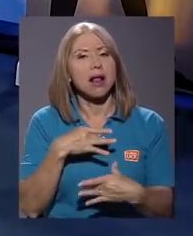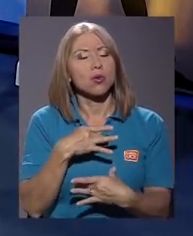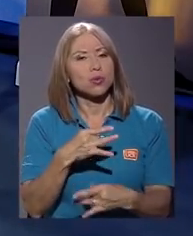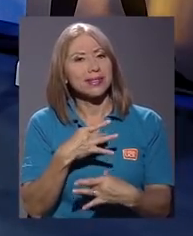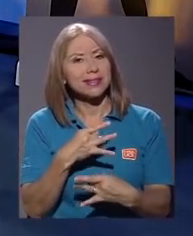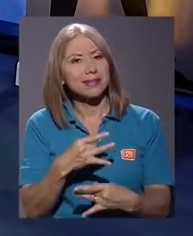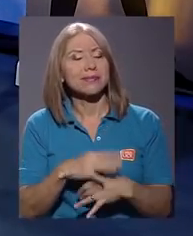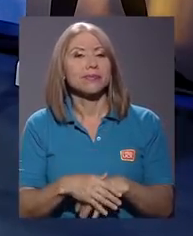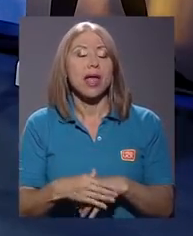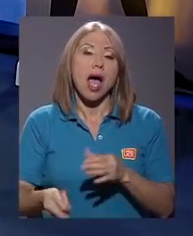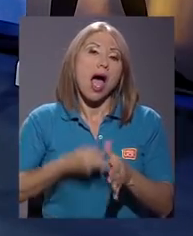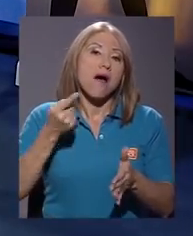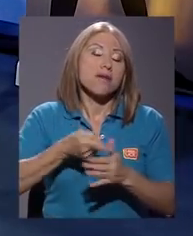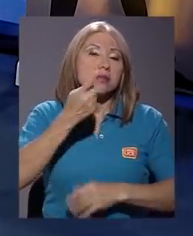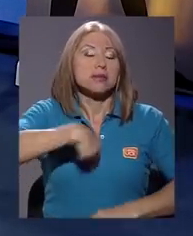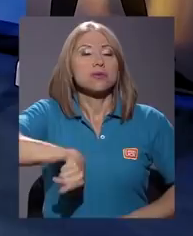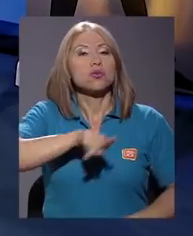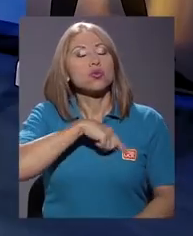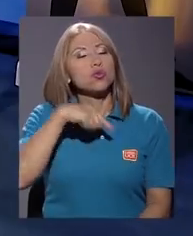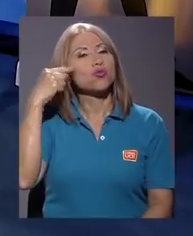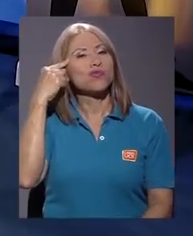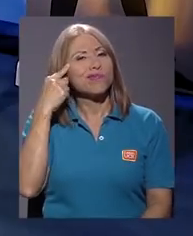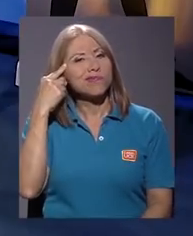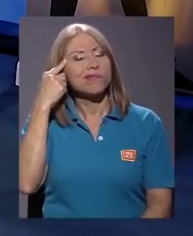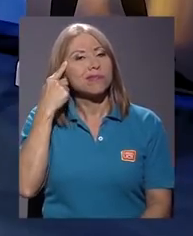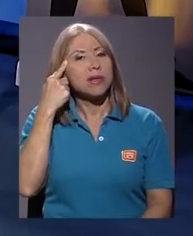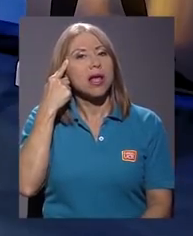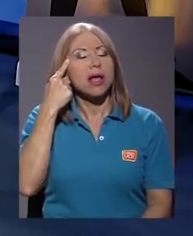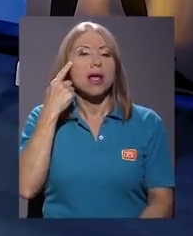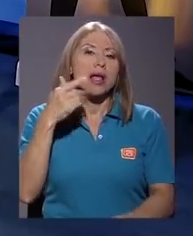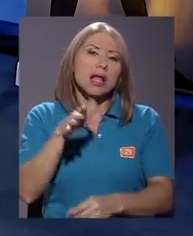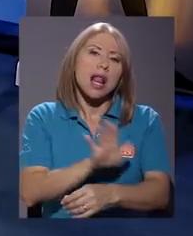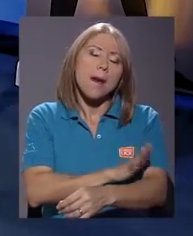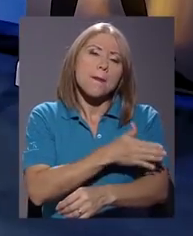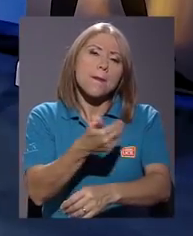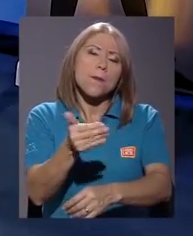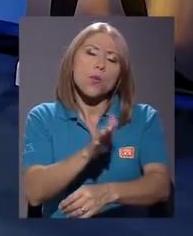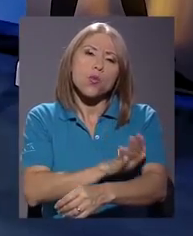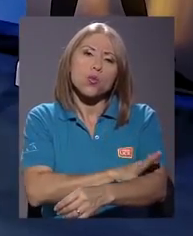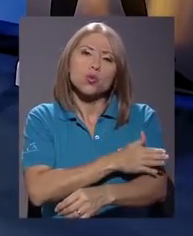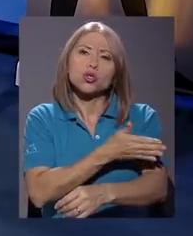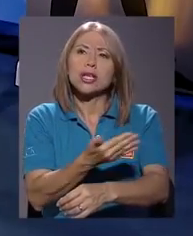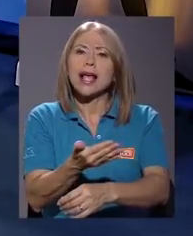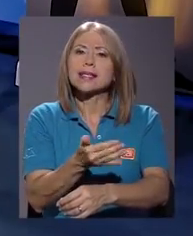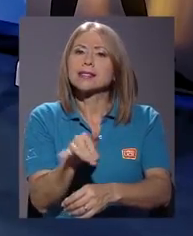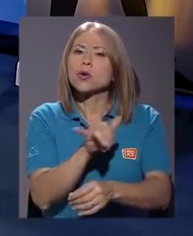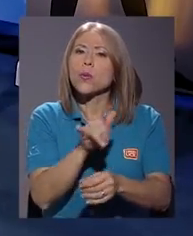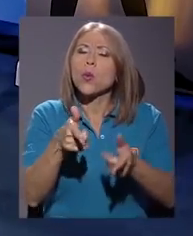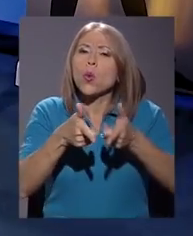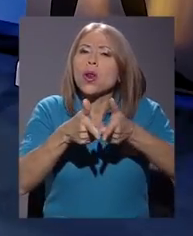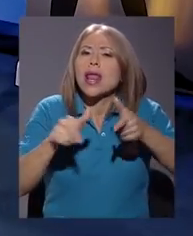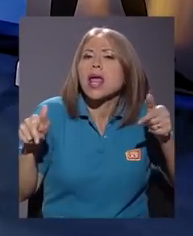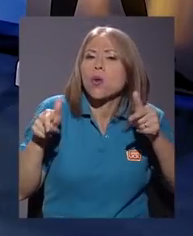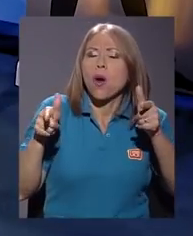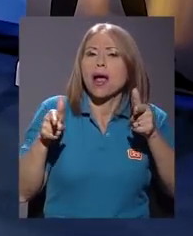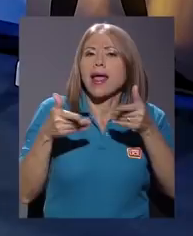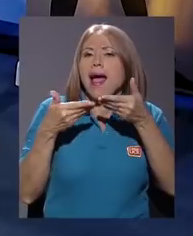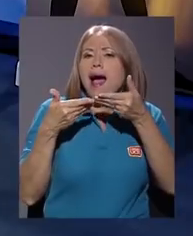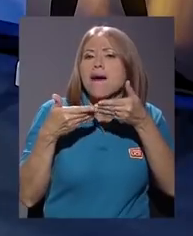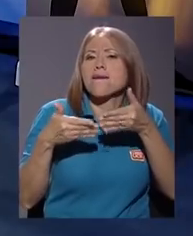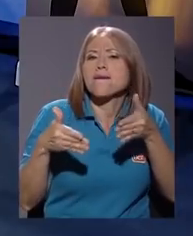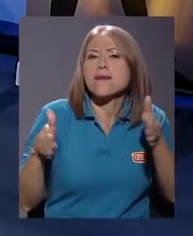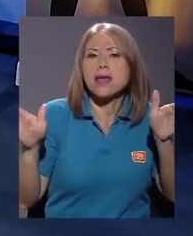porque a veces tenemos la noción de que la música es un lenguaje tal vez muy muy abierto y que no tiene tanta estructura pero